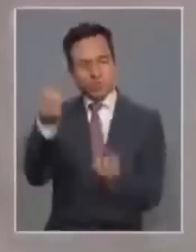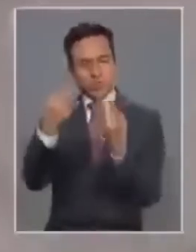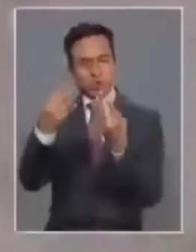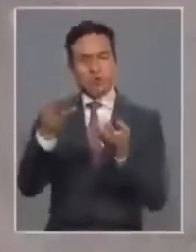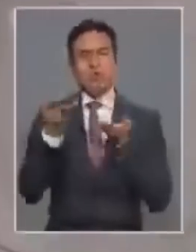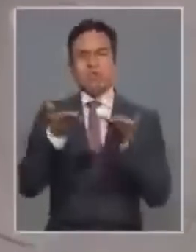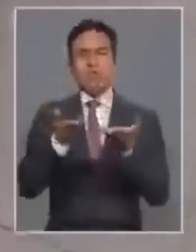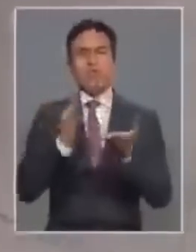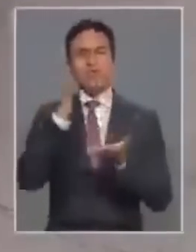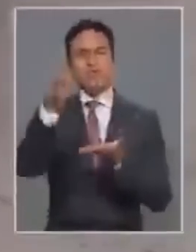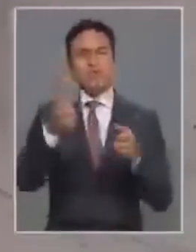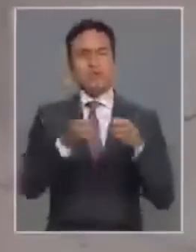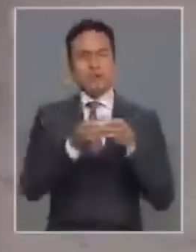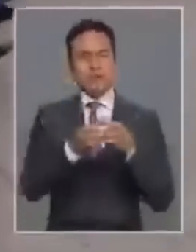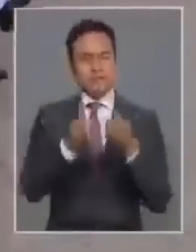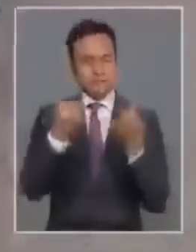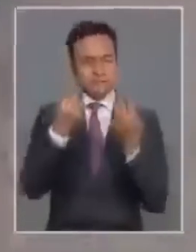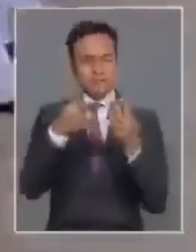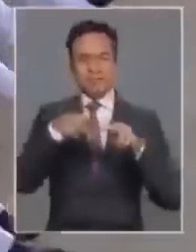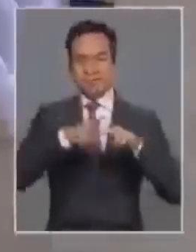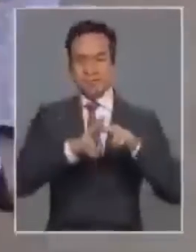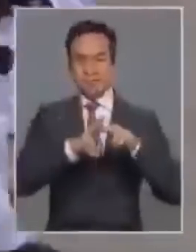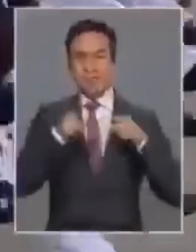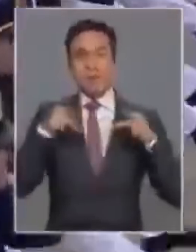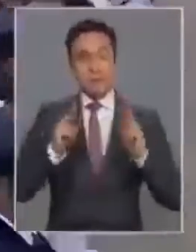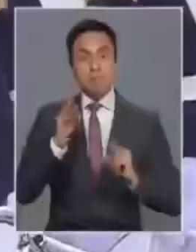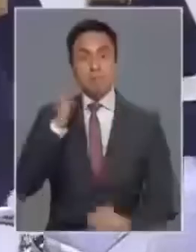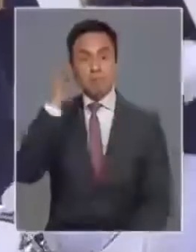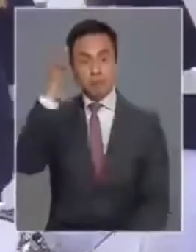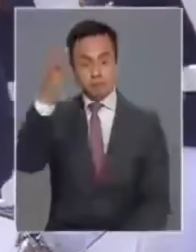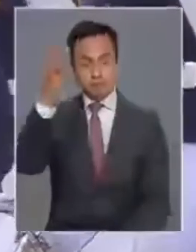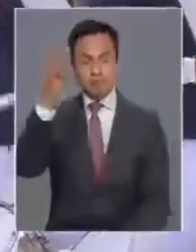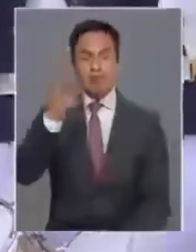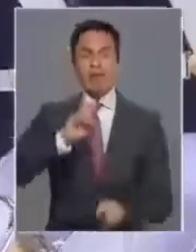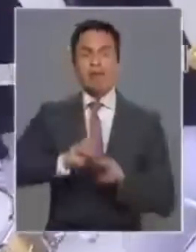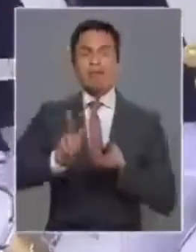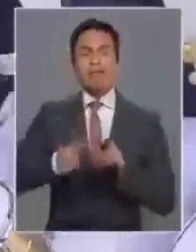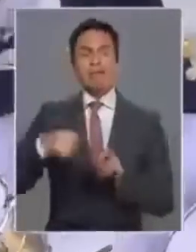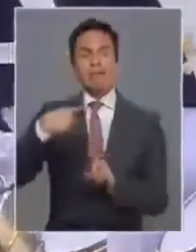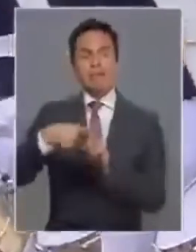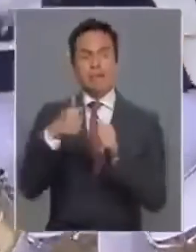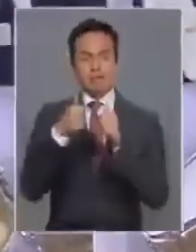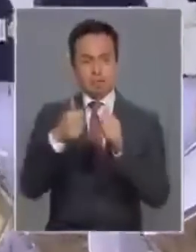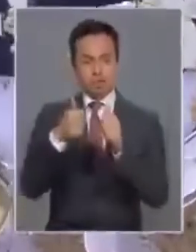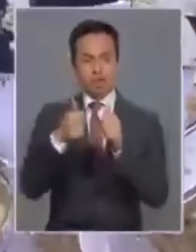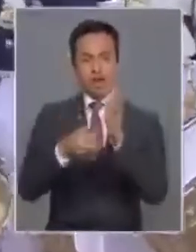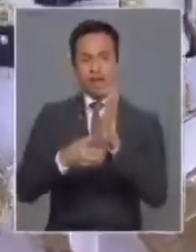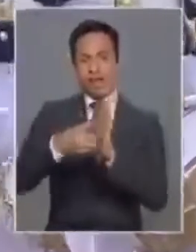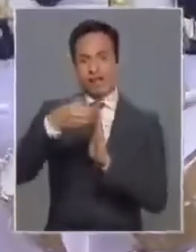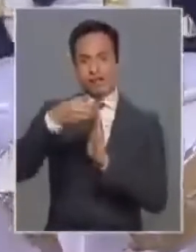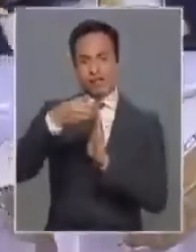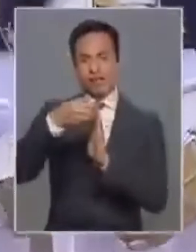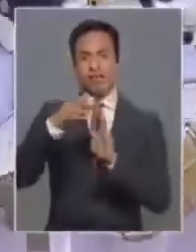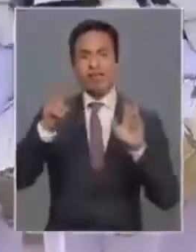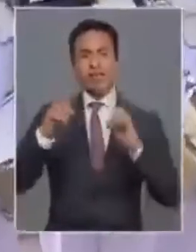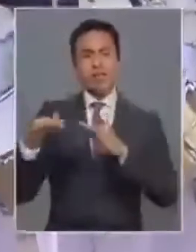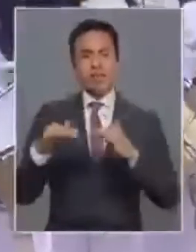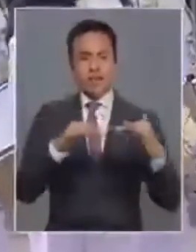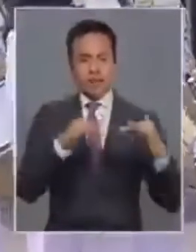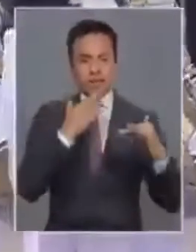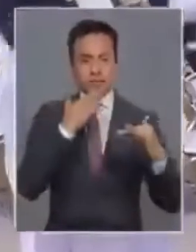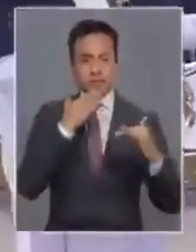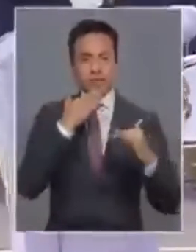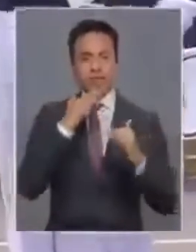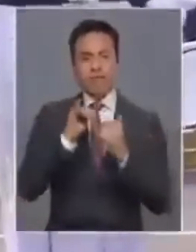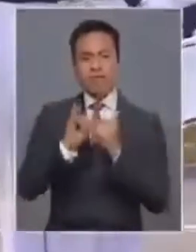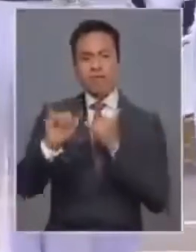oficiales del mañana. Las herramientas les permitirán desempeñarse con éxito en los escalafones de piloto de guerra,